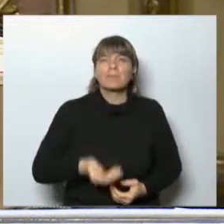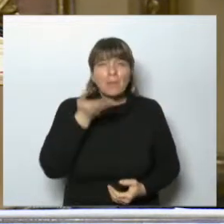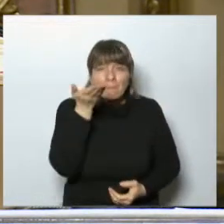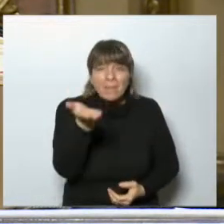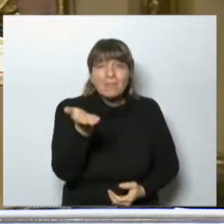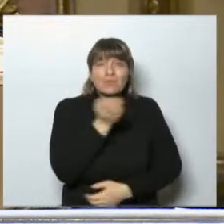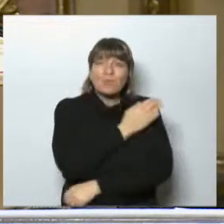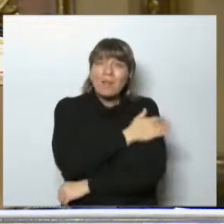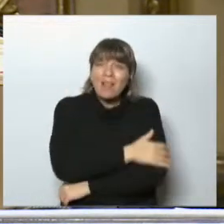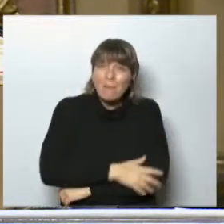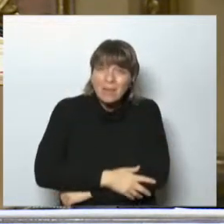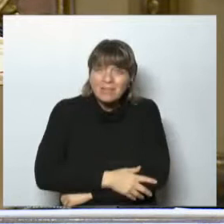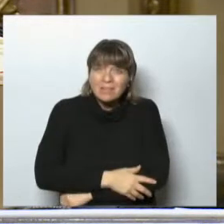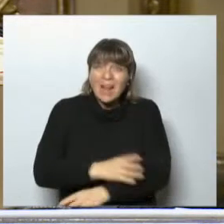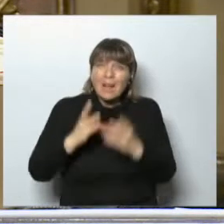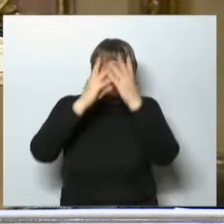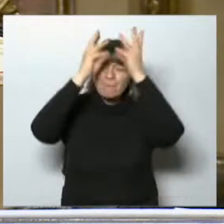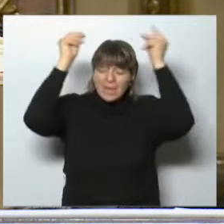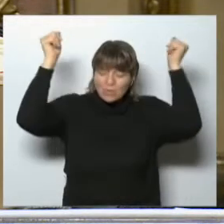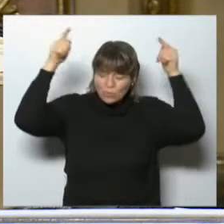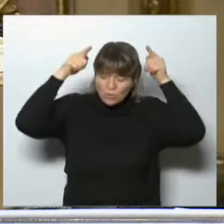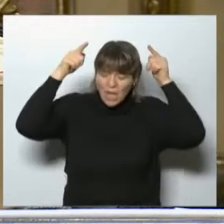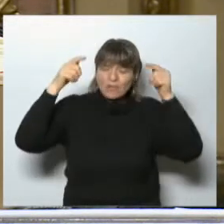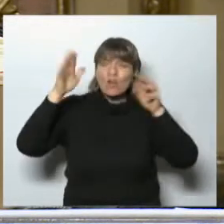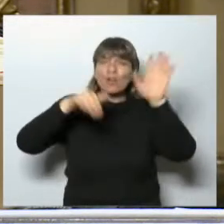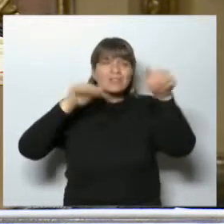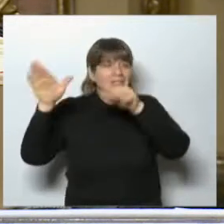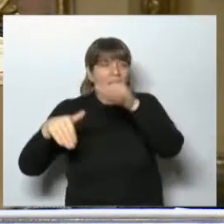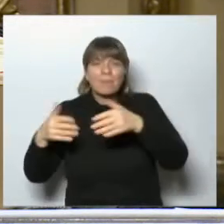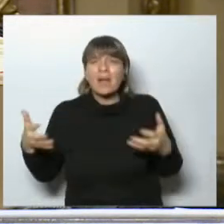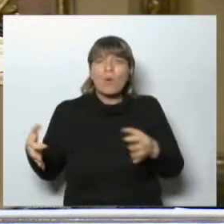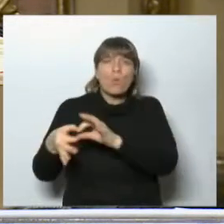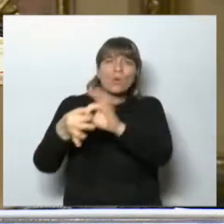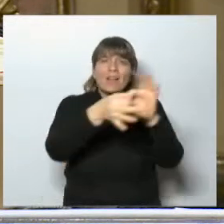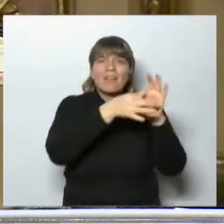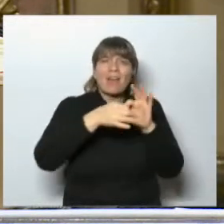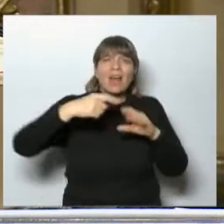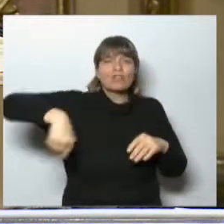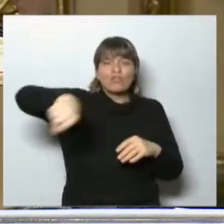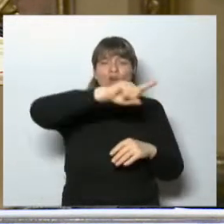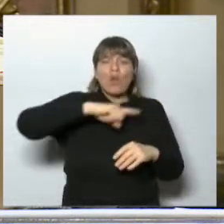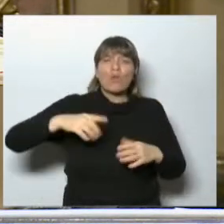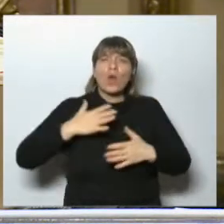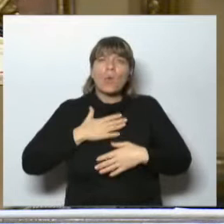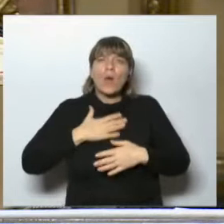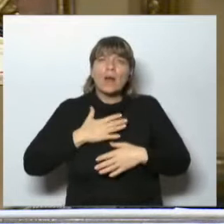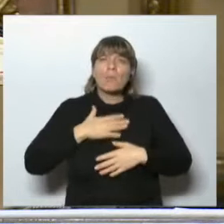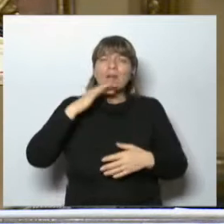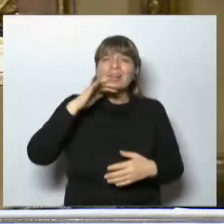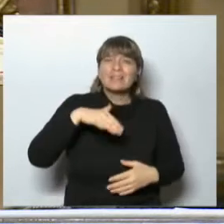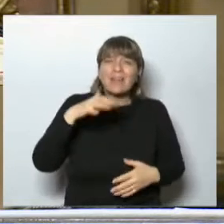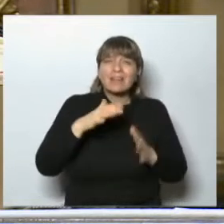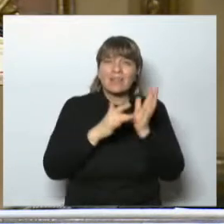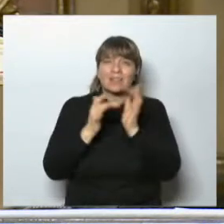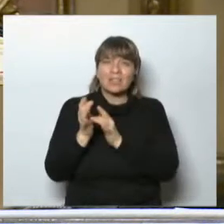pedimos humildemente que el Espíritu Santo congregue en la unidad a cuantos participamos del cuerpo y de la sangre